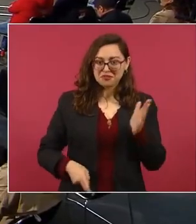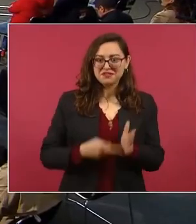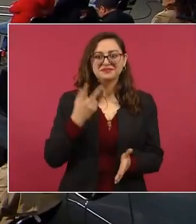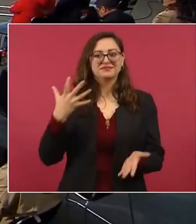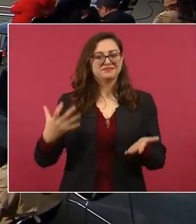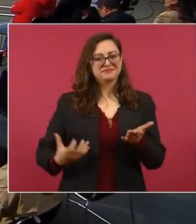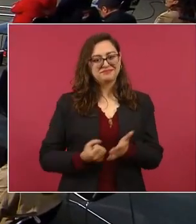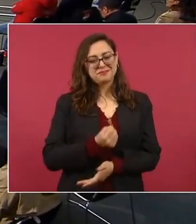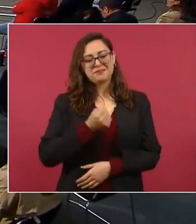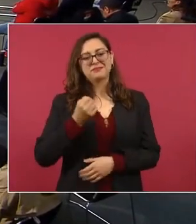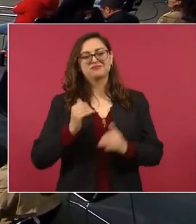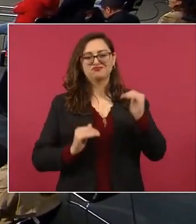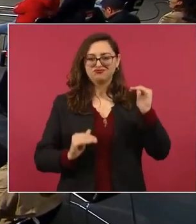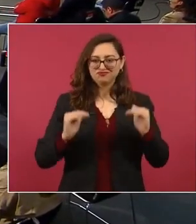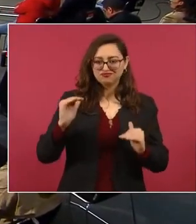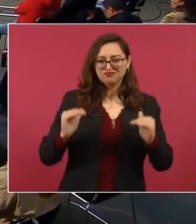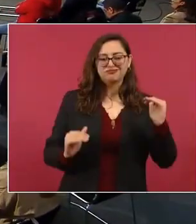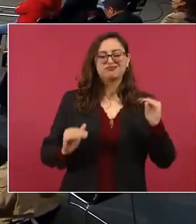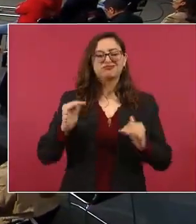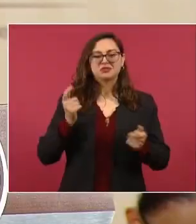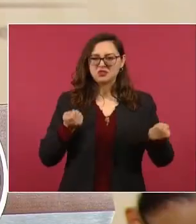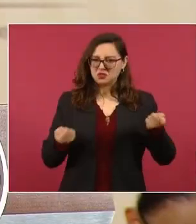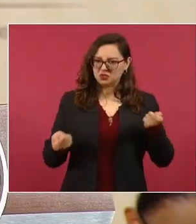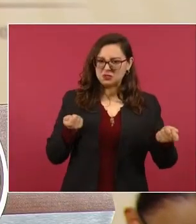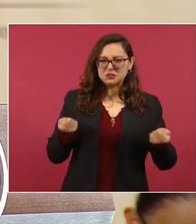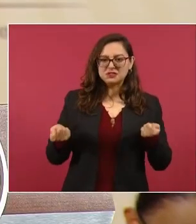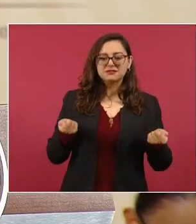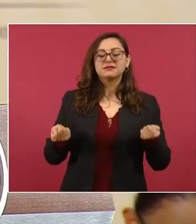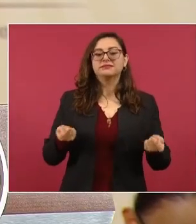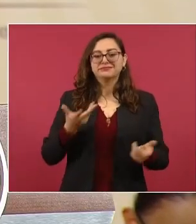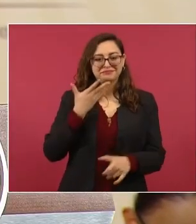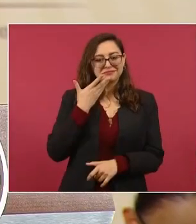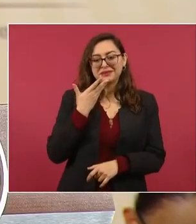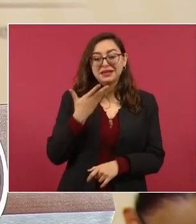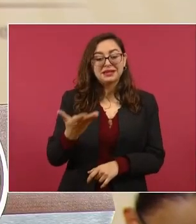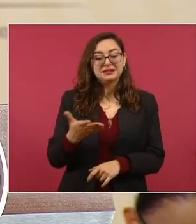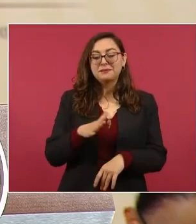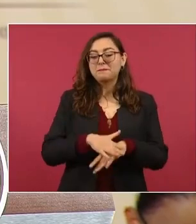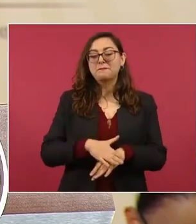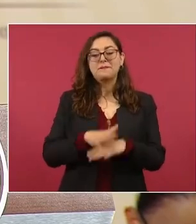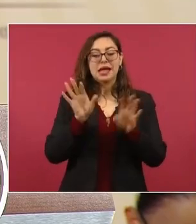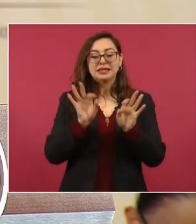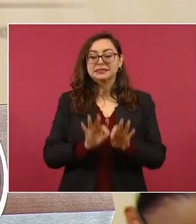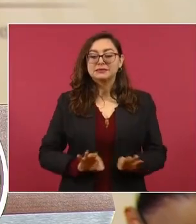Y lo más importante de todo, lo más importante de todo.